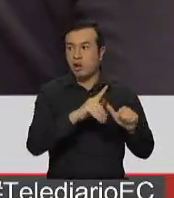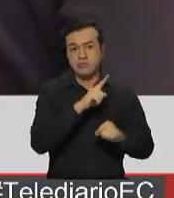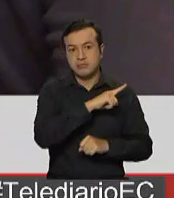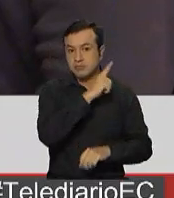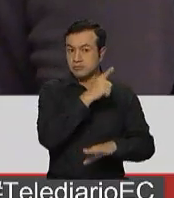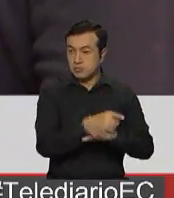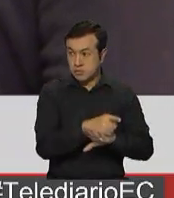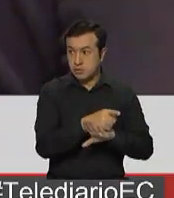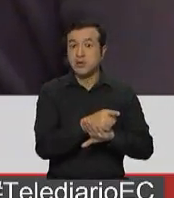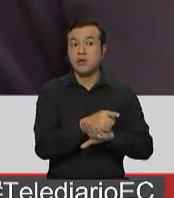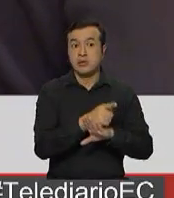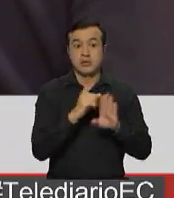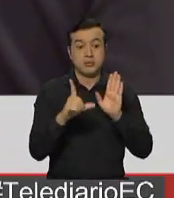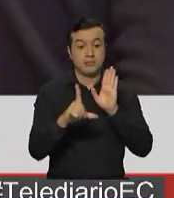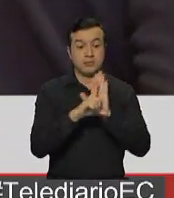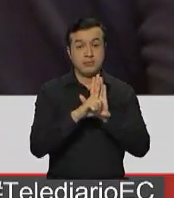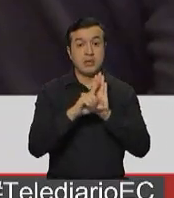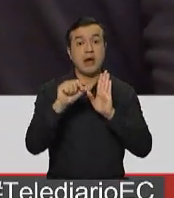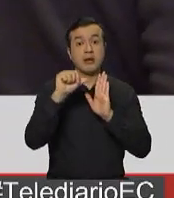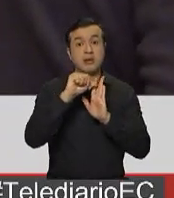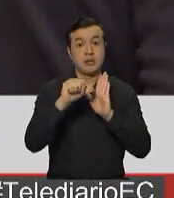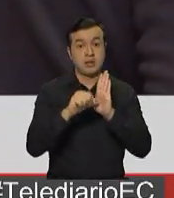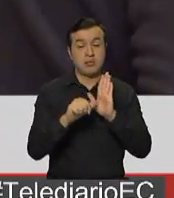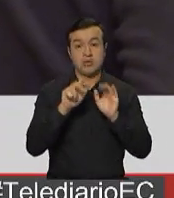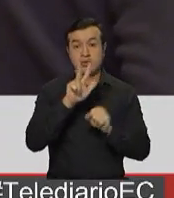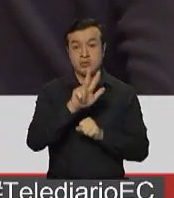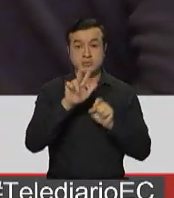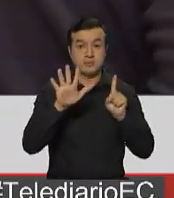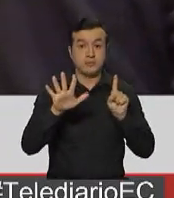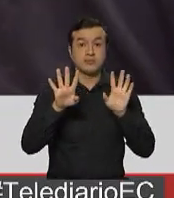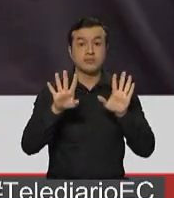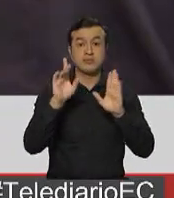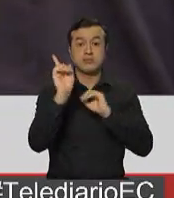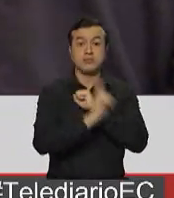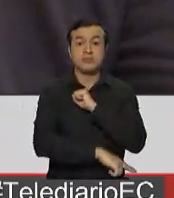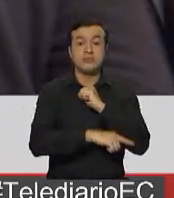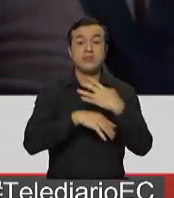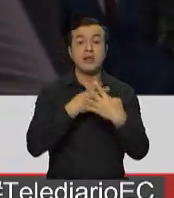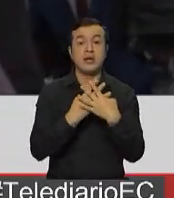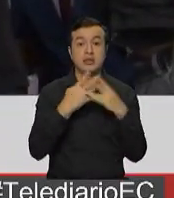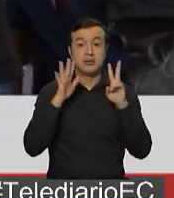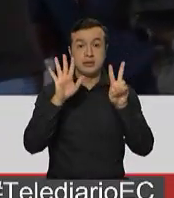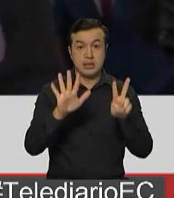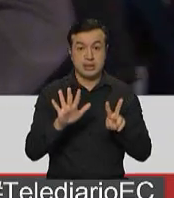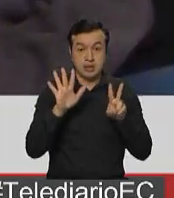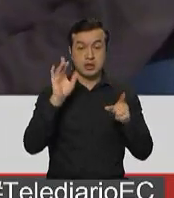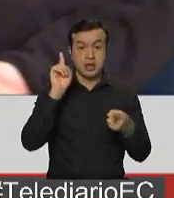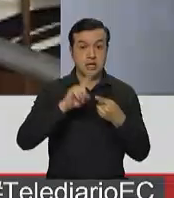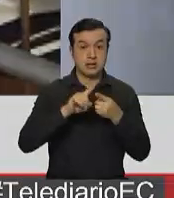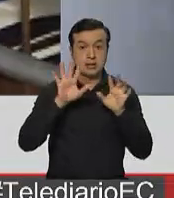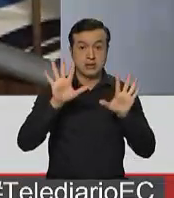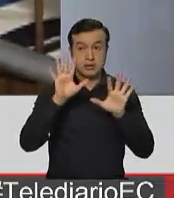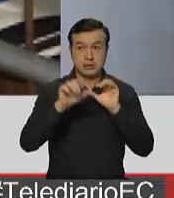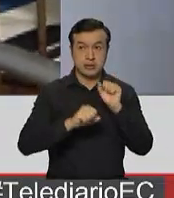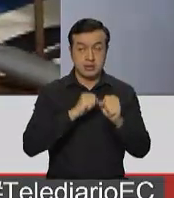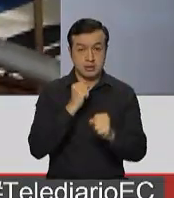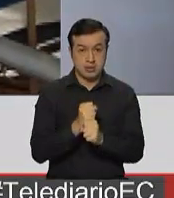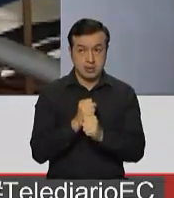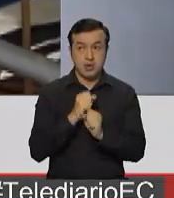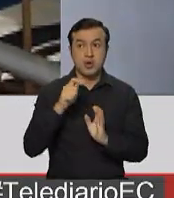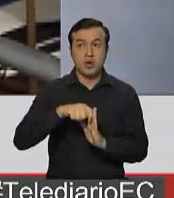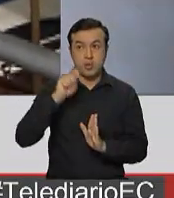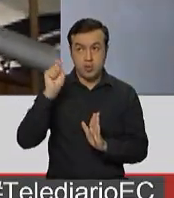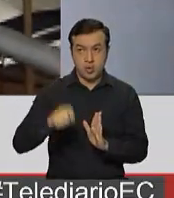cuya pena, de acuerdo al artículo 369 del COIP, se sanciona con cárcel de 7 a 10 años. El juez